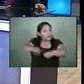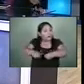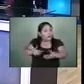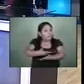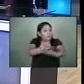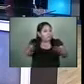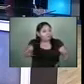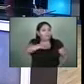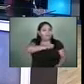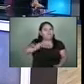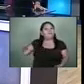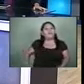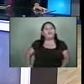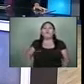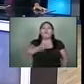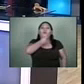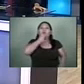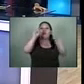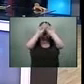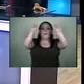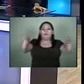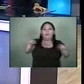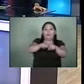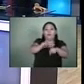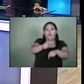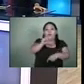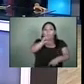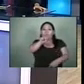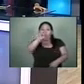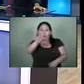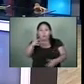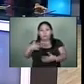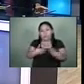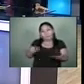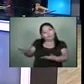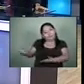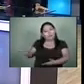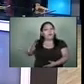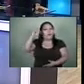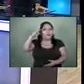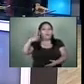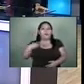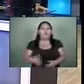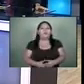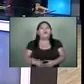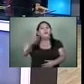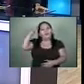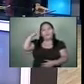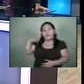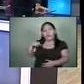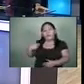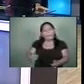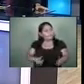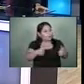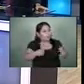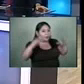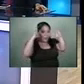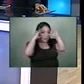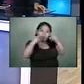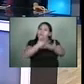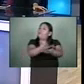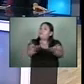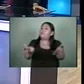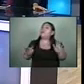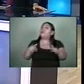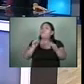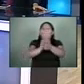Noticiero Hechos en Canal 12, lo importante que estamos ya listos, Roxana Webb, buenas noches, ¿cómo estás? Buenas noches, ¿cómo estás tú y ustedes, amigos televidentes?